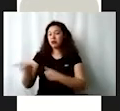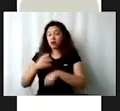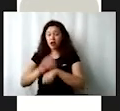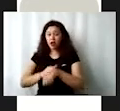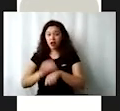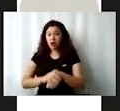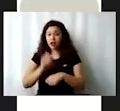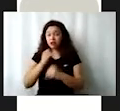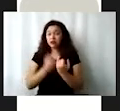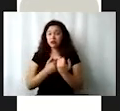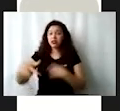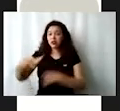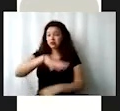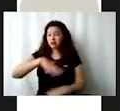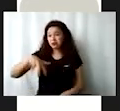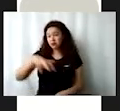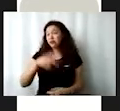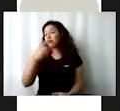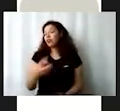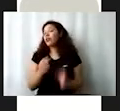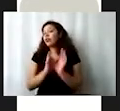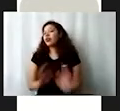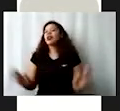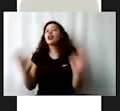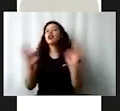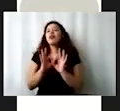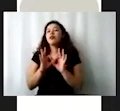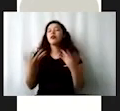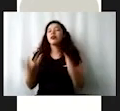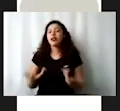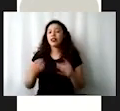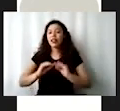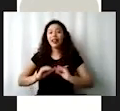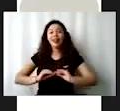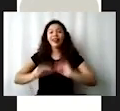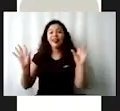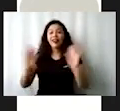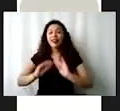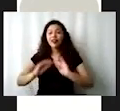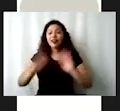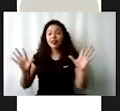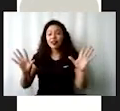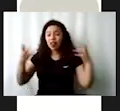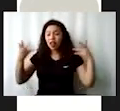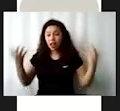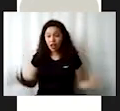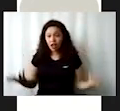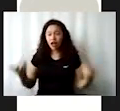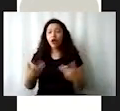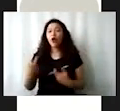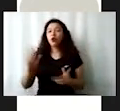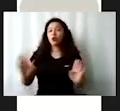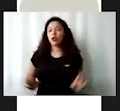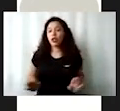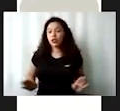medio ambiente. De ahí la importancia de que sea claro, cuáles serían esas